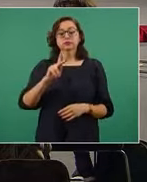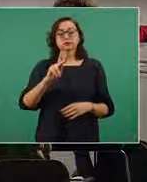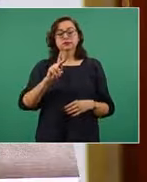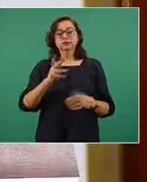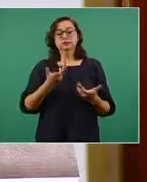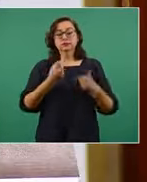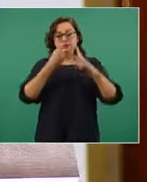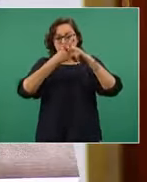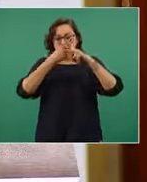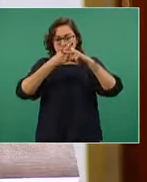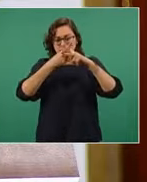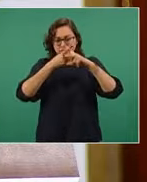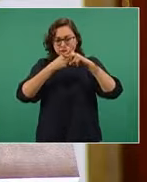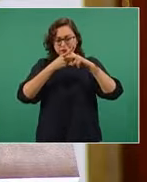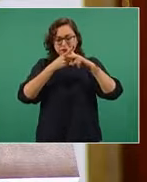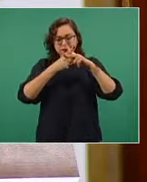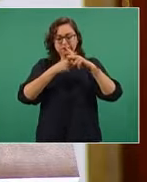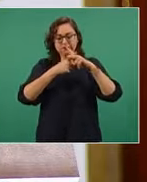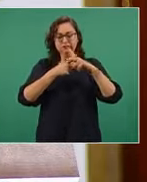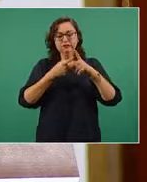hace